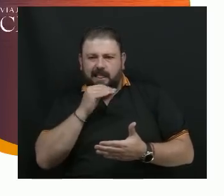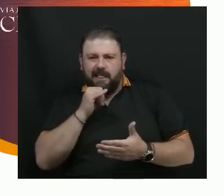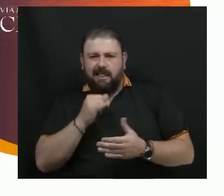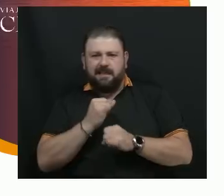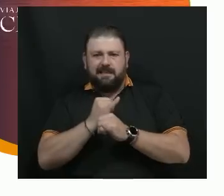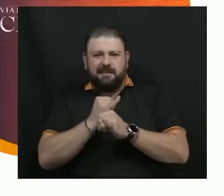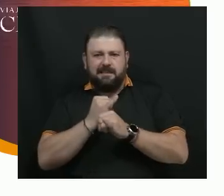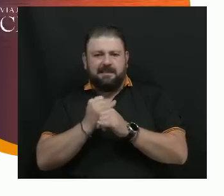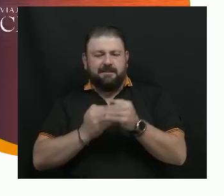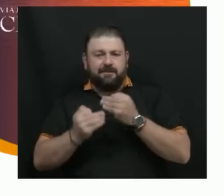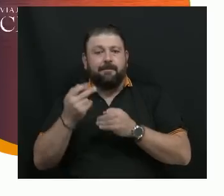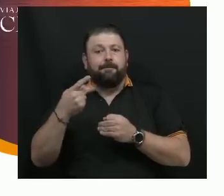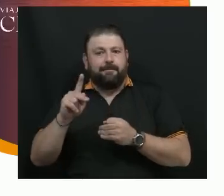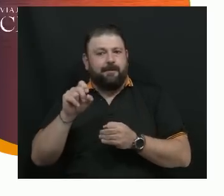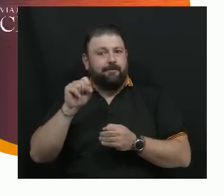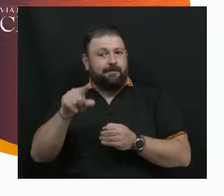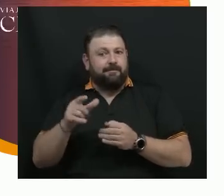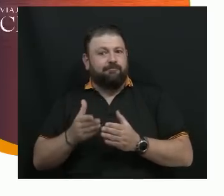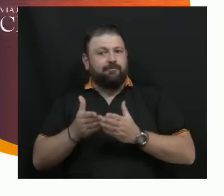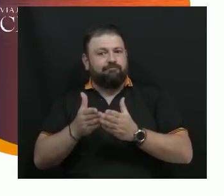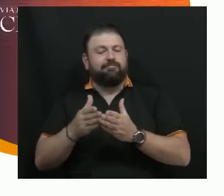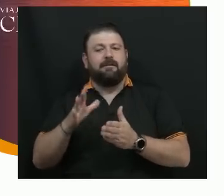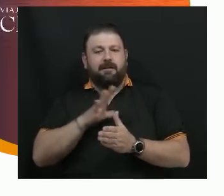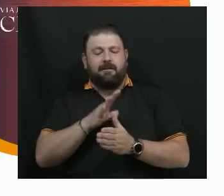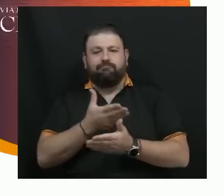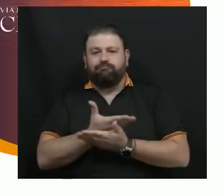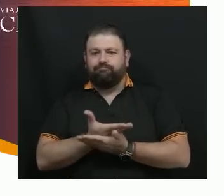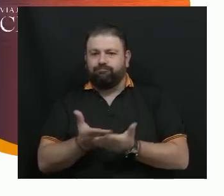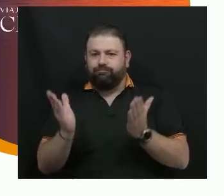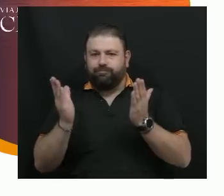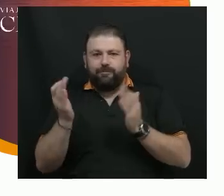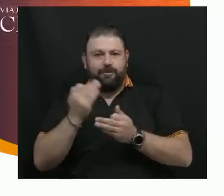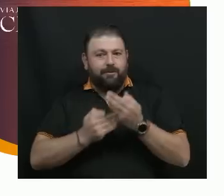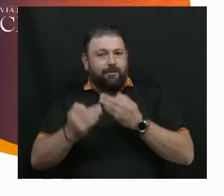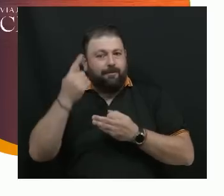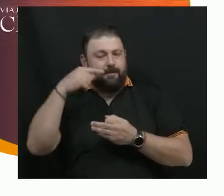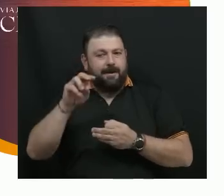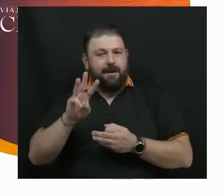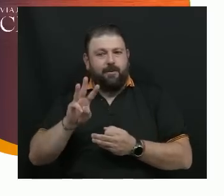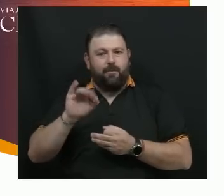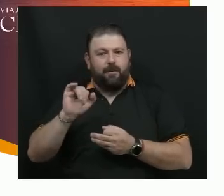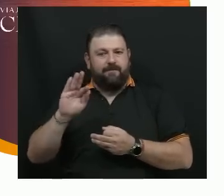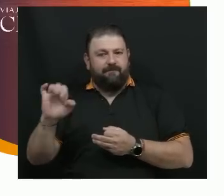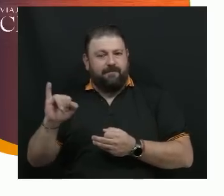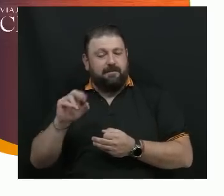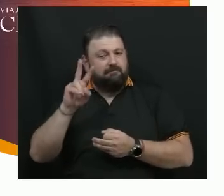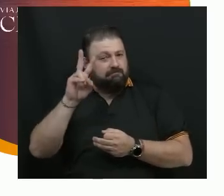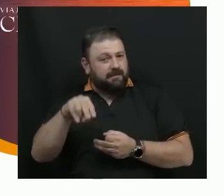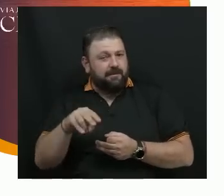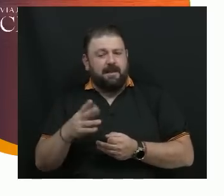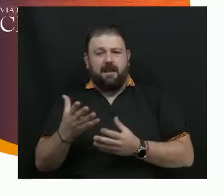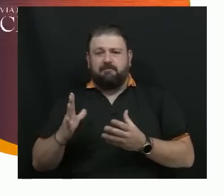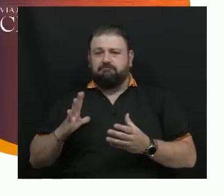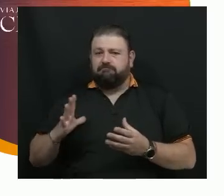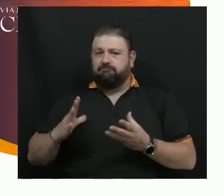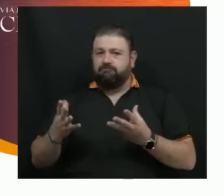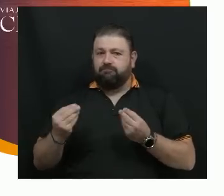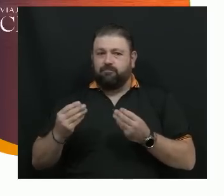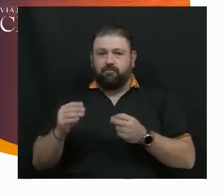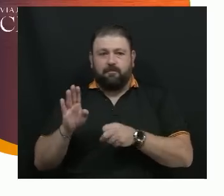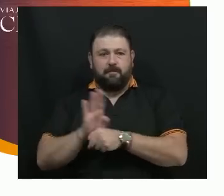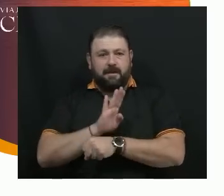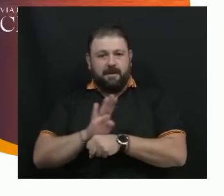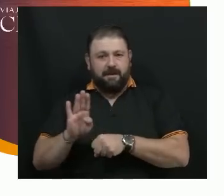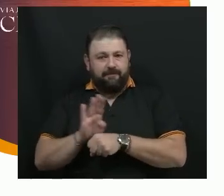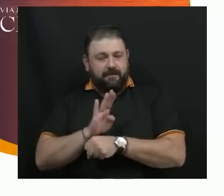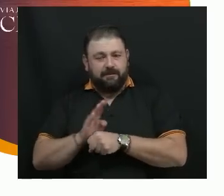incluido dentro de su camarote. Pues están padrísimos estos beneficios, Servando. Son beneficios exclusivos que